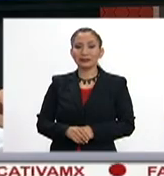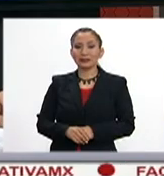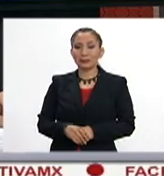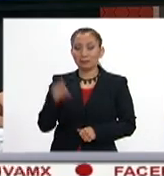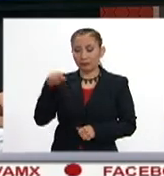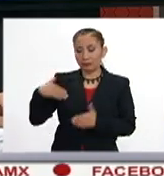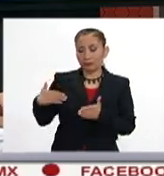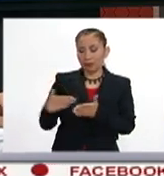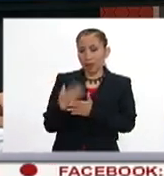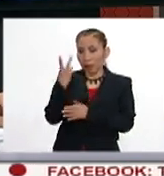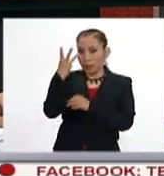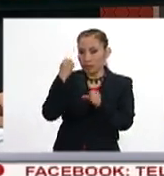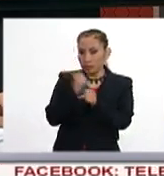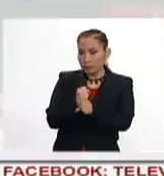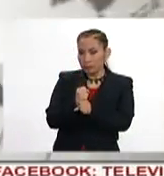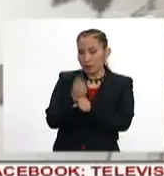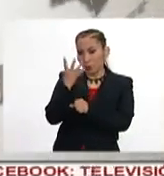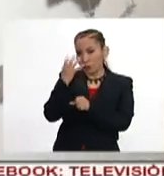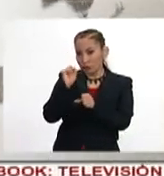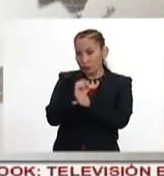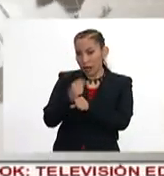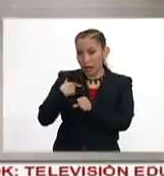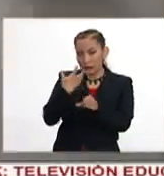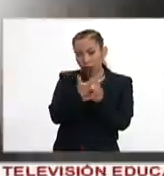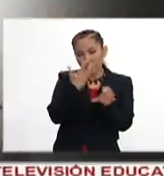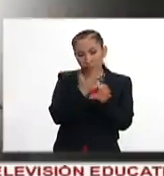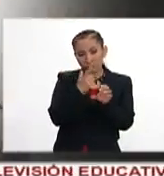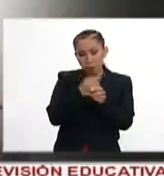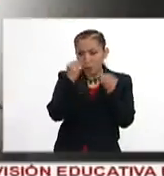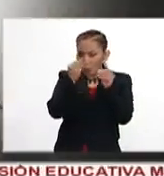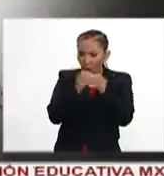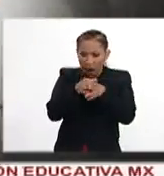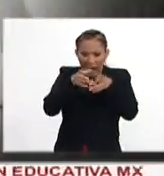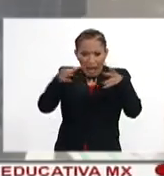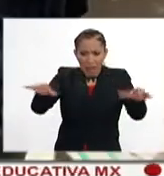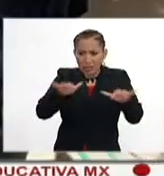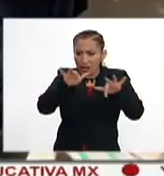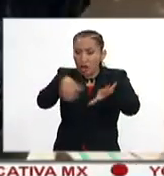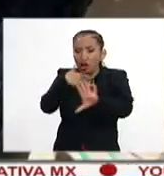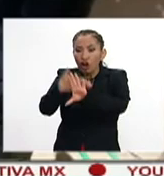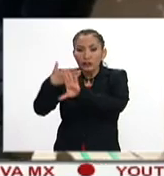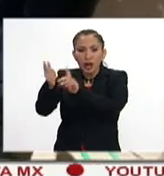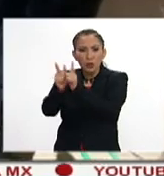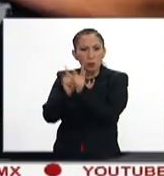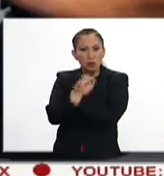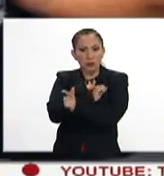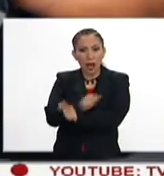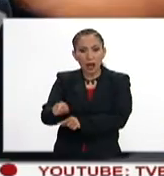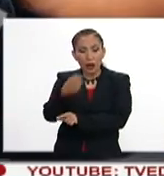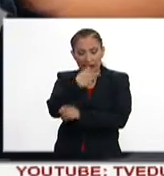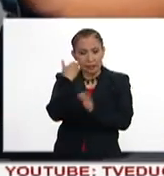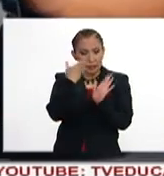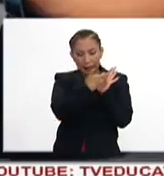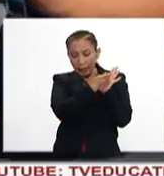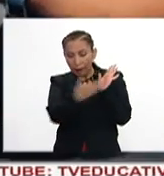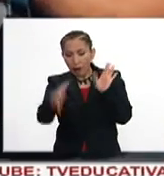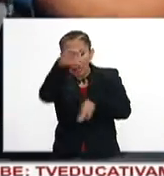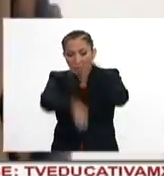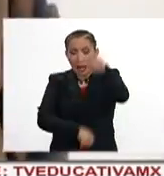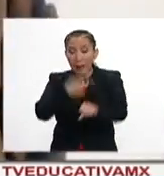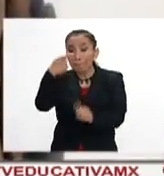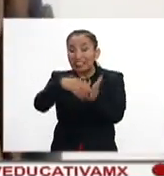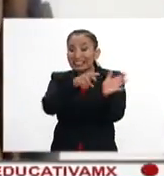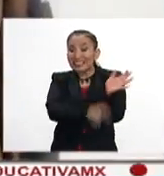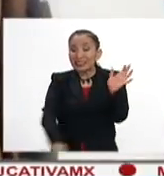Durante las últimas 4 semanas, autoridades de Estados Unidos realizaron un mega operativo en contra de bandas criminales. Informaron que en ese lapso detuvieron a